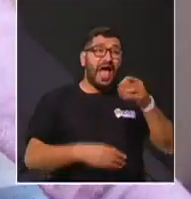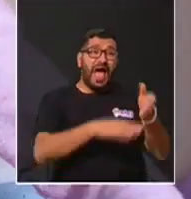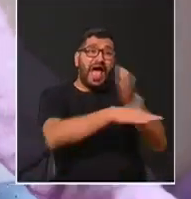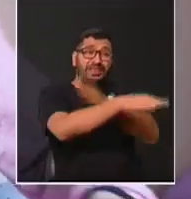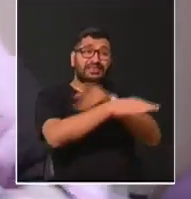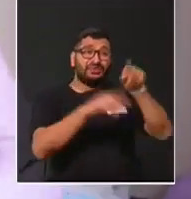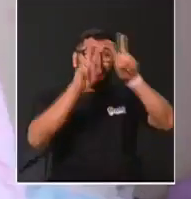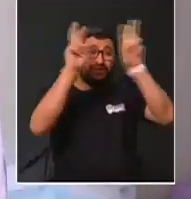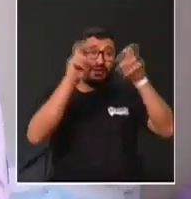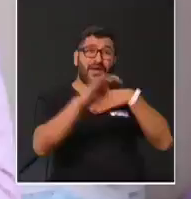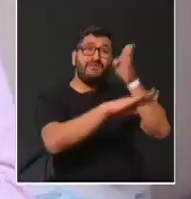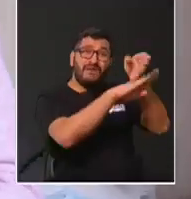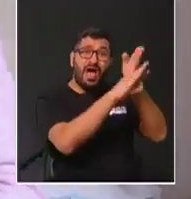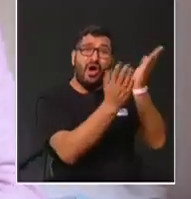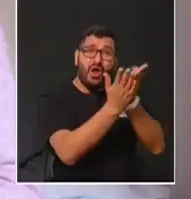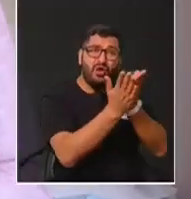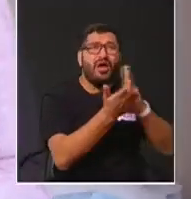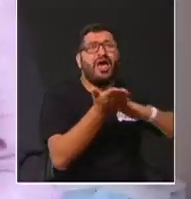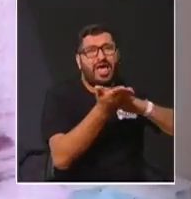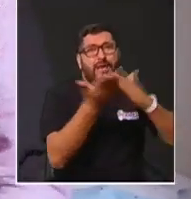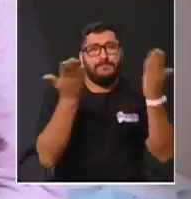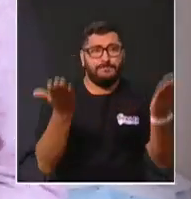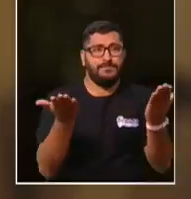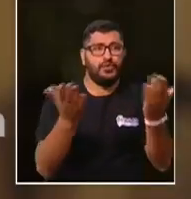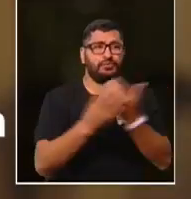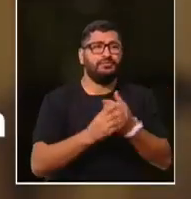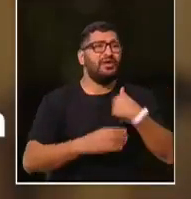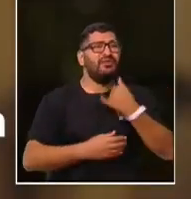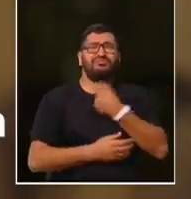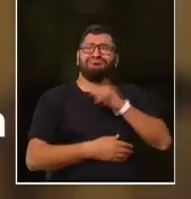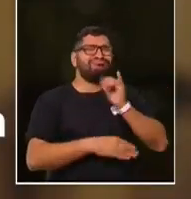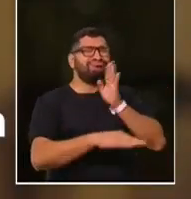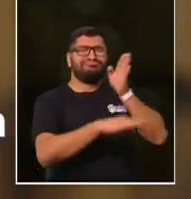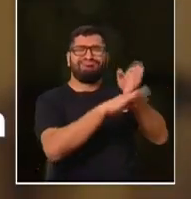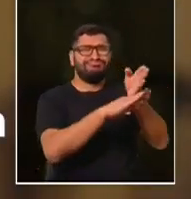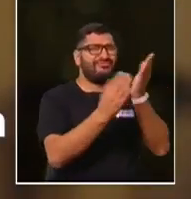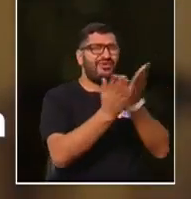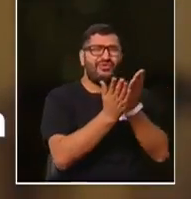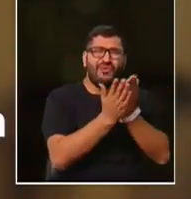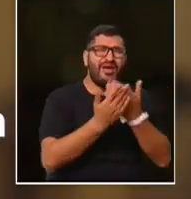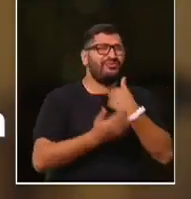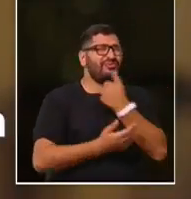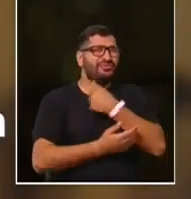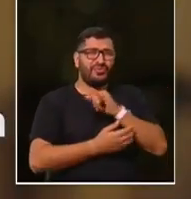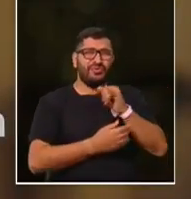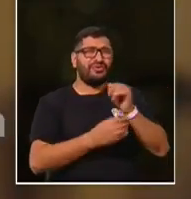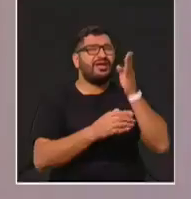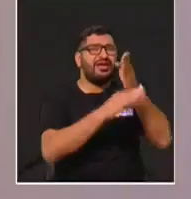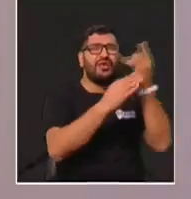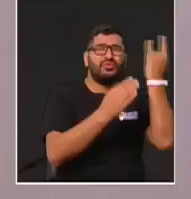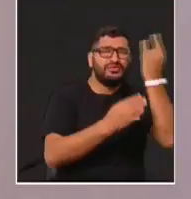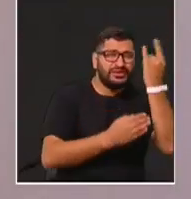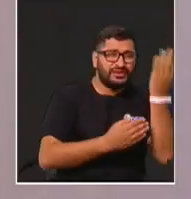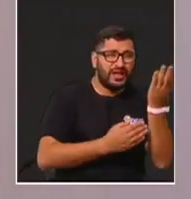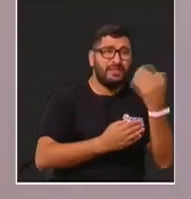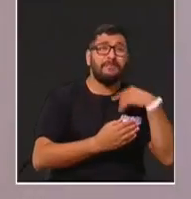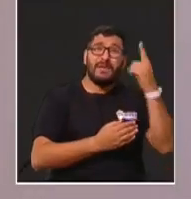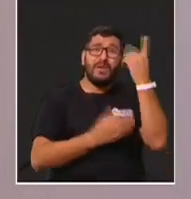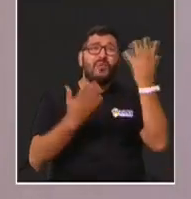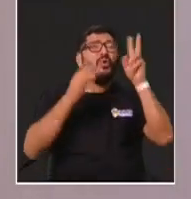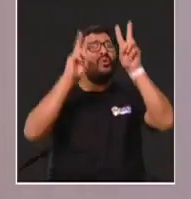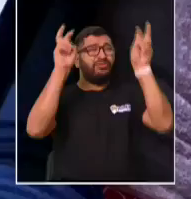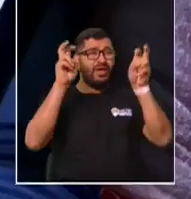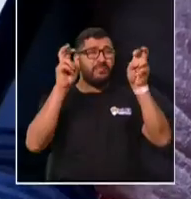Antes la Fer, con el tema del colegio, por ejemplo, no le gustaba ir, no le gustaba estudiar, no sabía qué hacer después de la U. De primera era